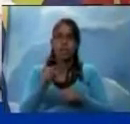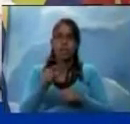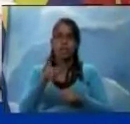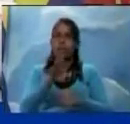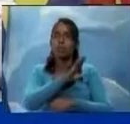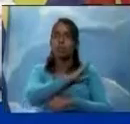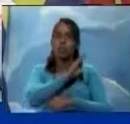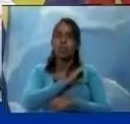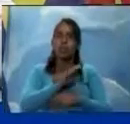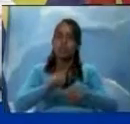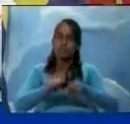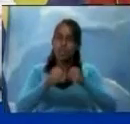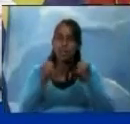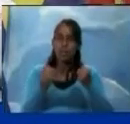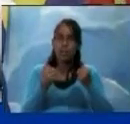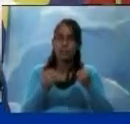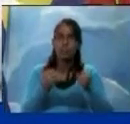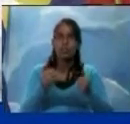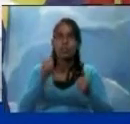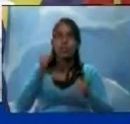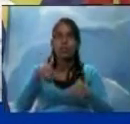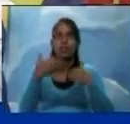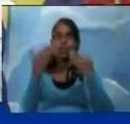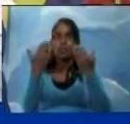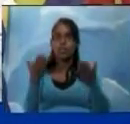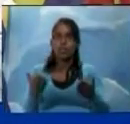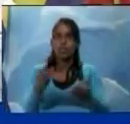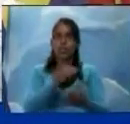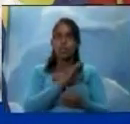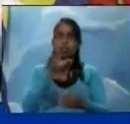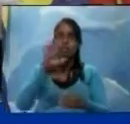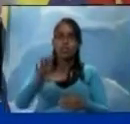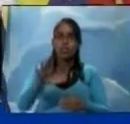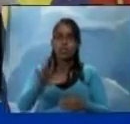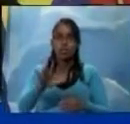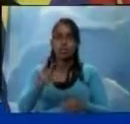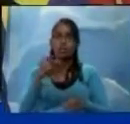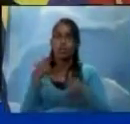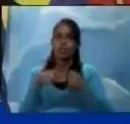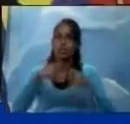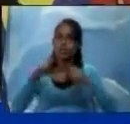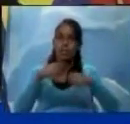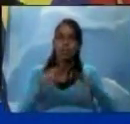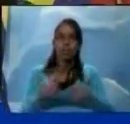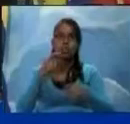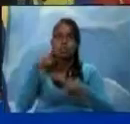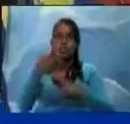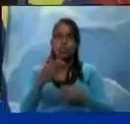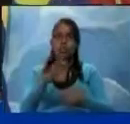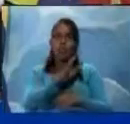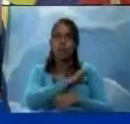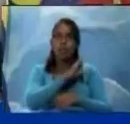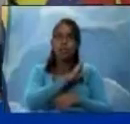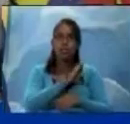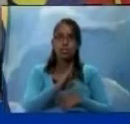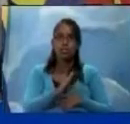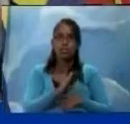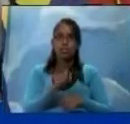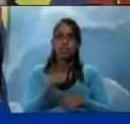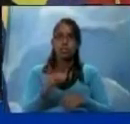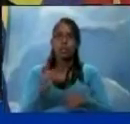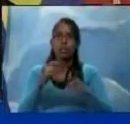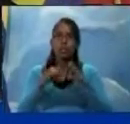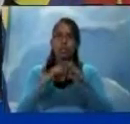se reviente. Al que le entregó 5 talentos, fue y negoció con ellos, mis